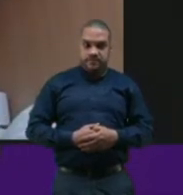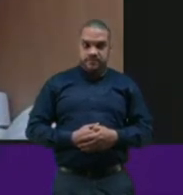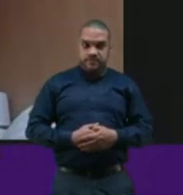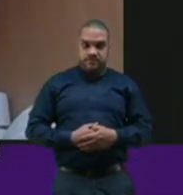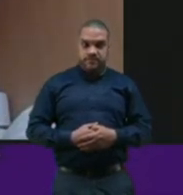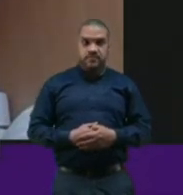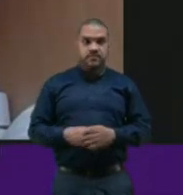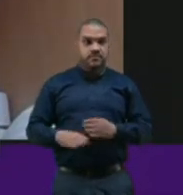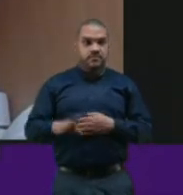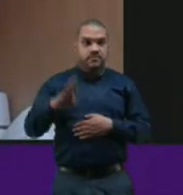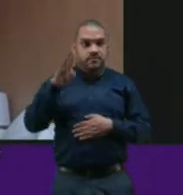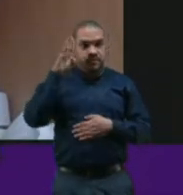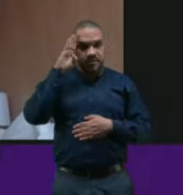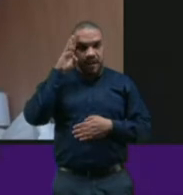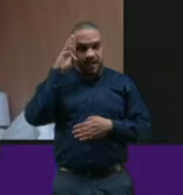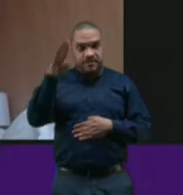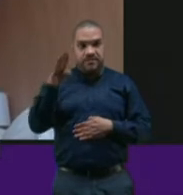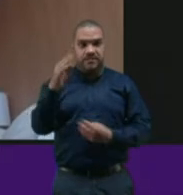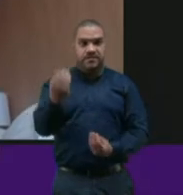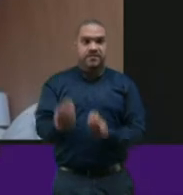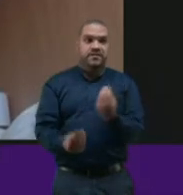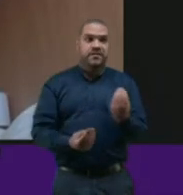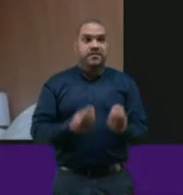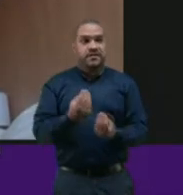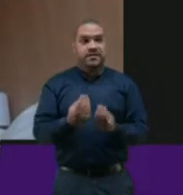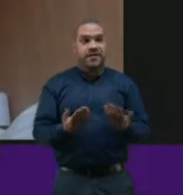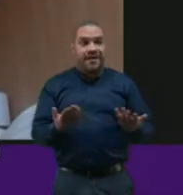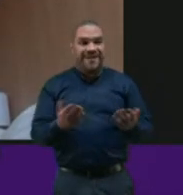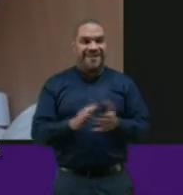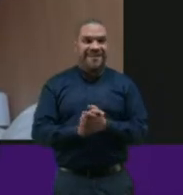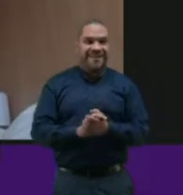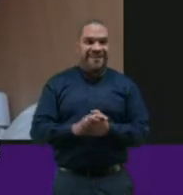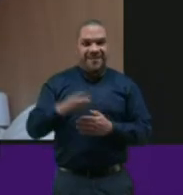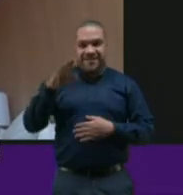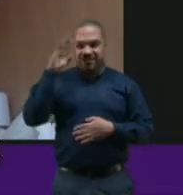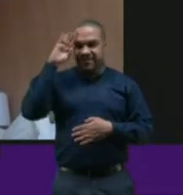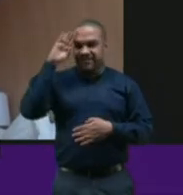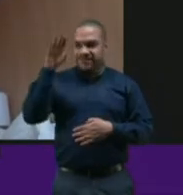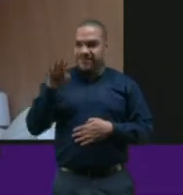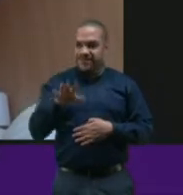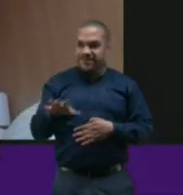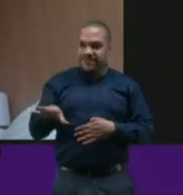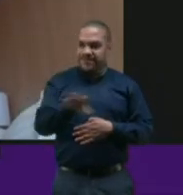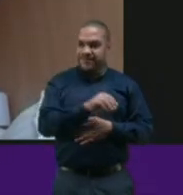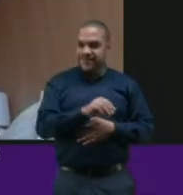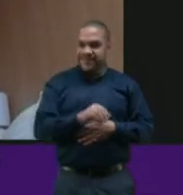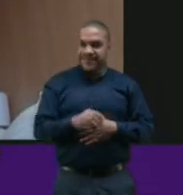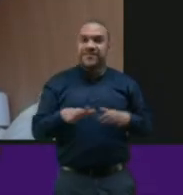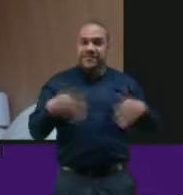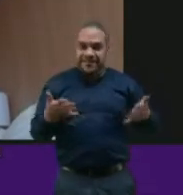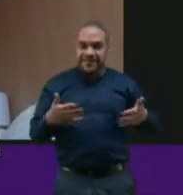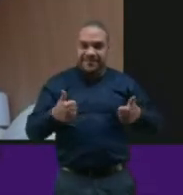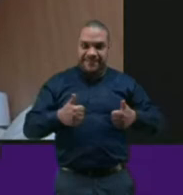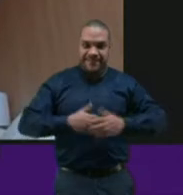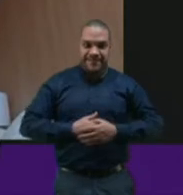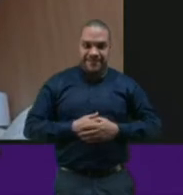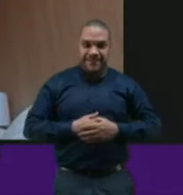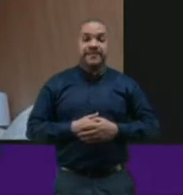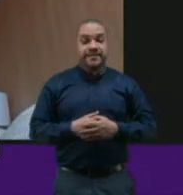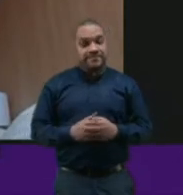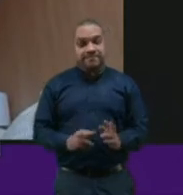Hola, hola a todos. ¿Cómo están? Qué bueno tenerlos acá.